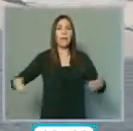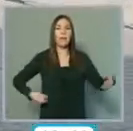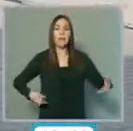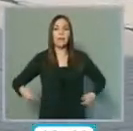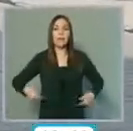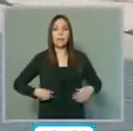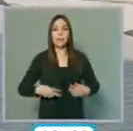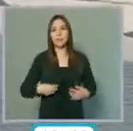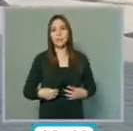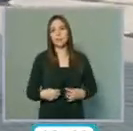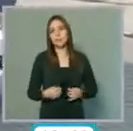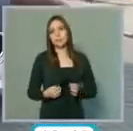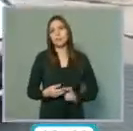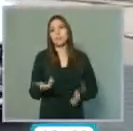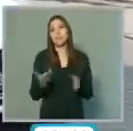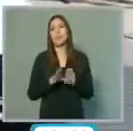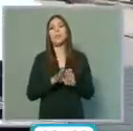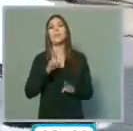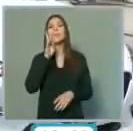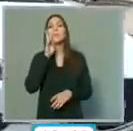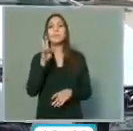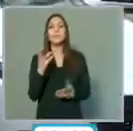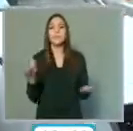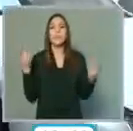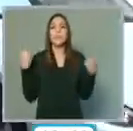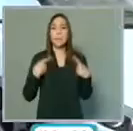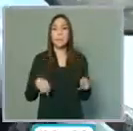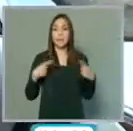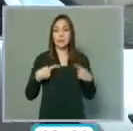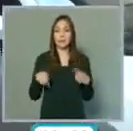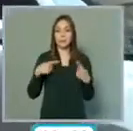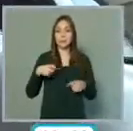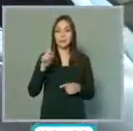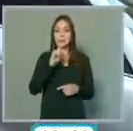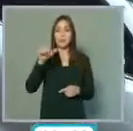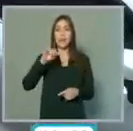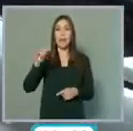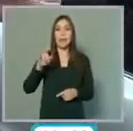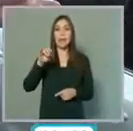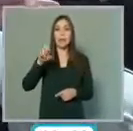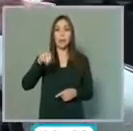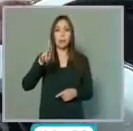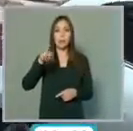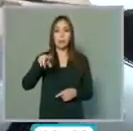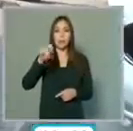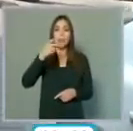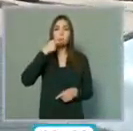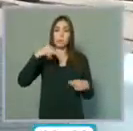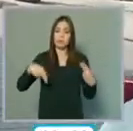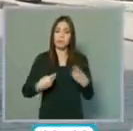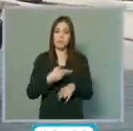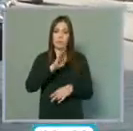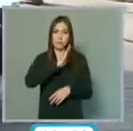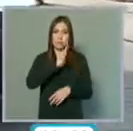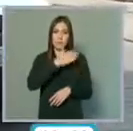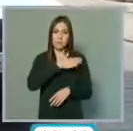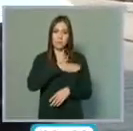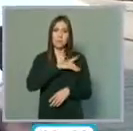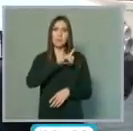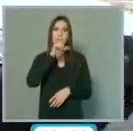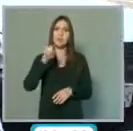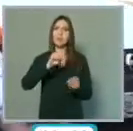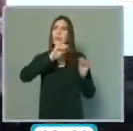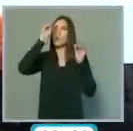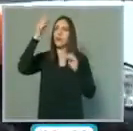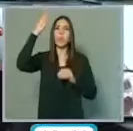Bueno, pues, como ve, tío Alberto, de nuestros personajes, don Jaime Nuno, catalán de nacimiento y que anduvo de